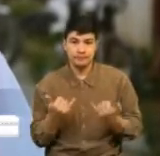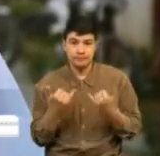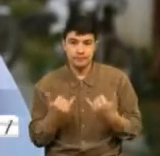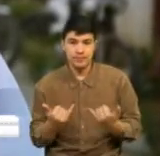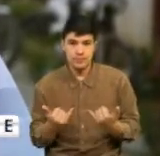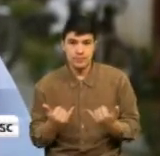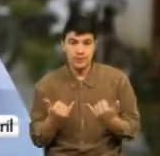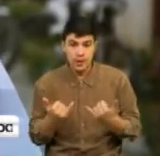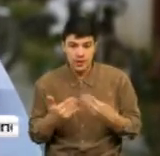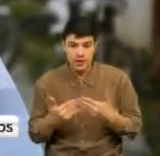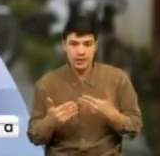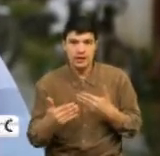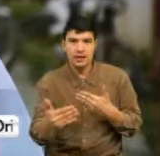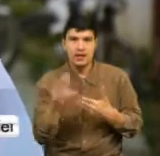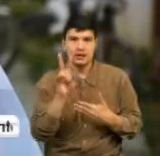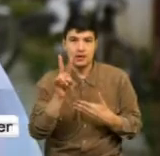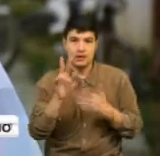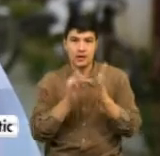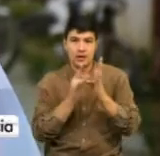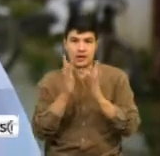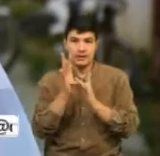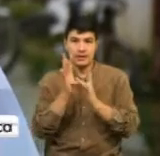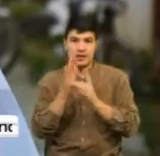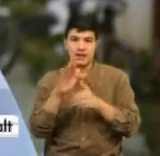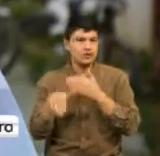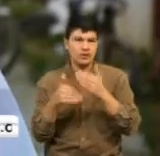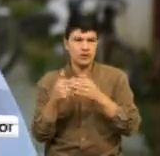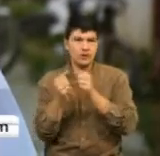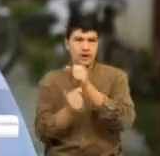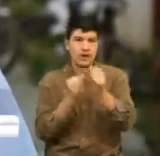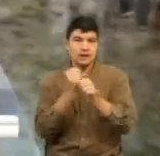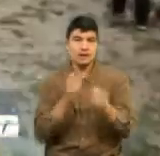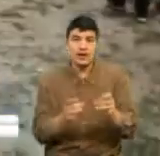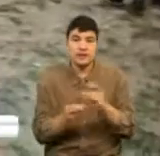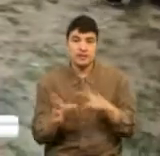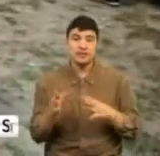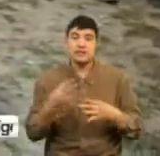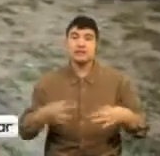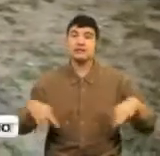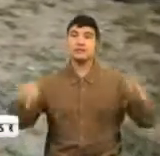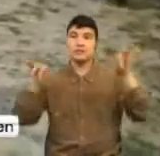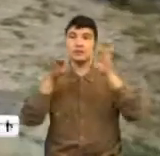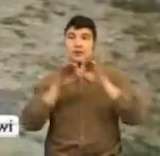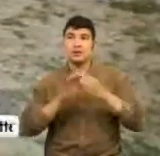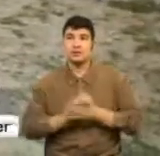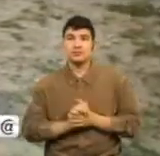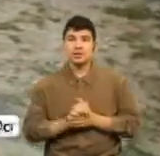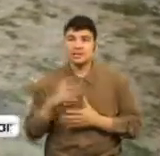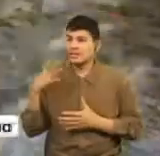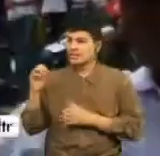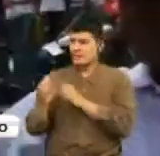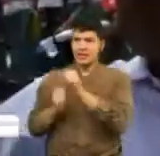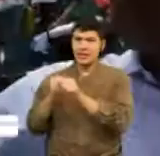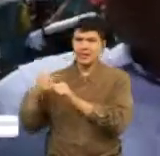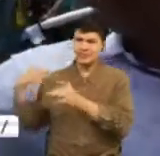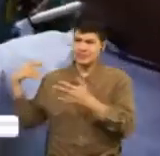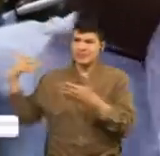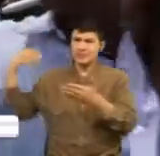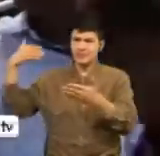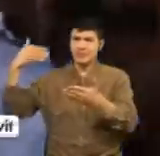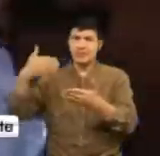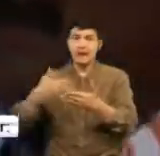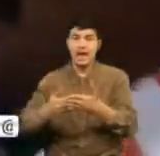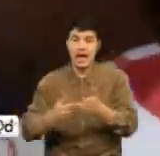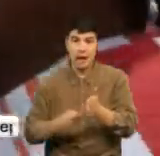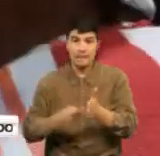a partir de hoy, 2 de abril y todos los años, esta fecha será memorable. Pasaron alrededor de 50 años para que por